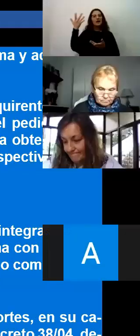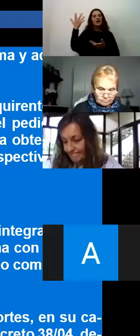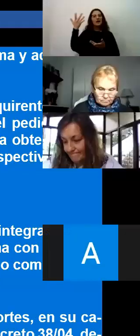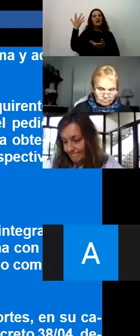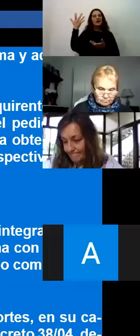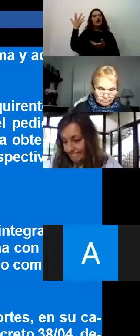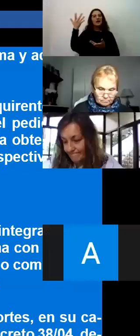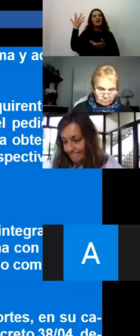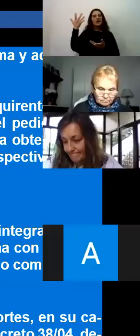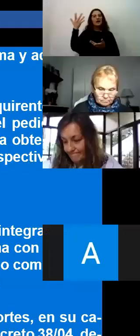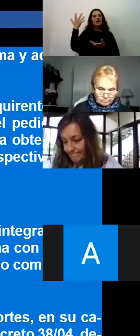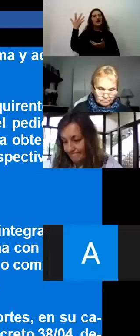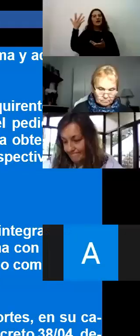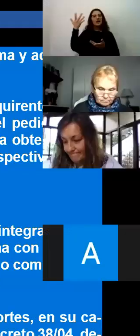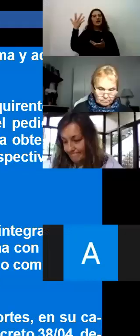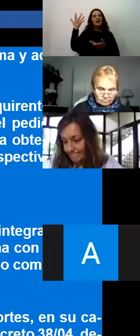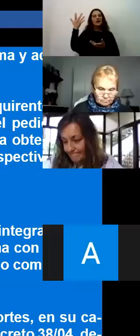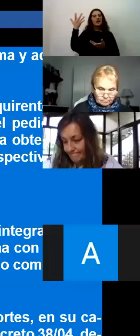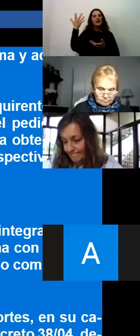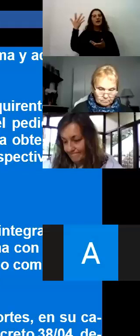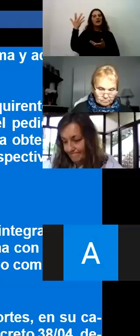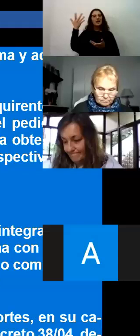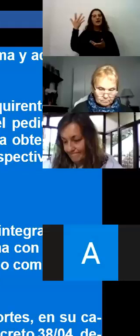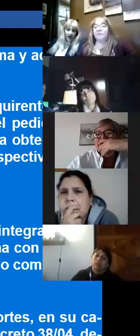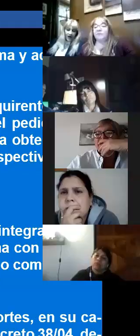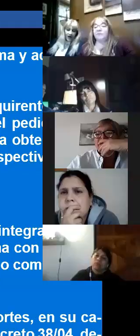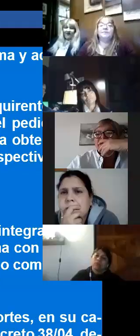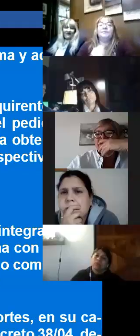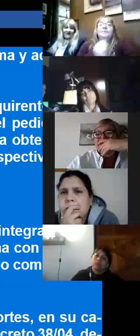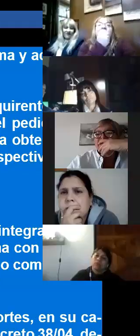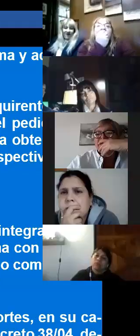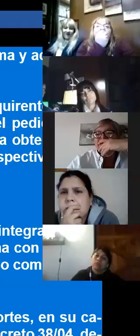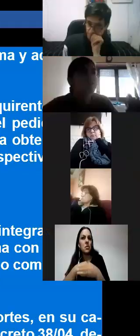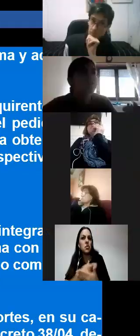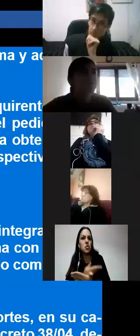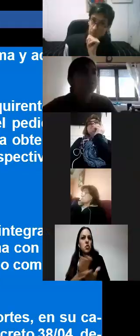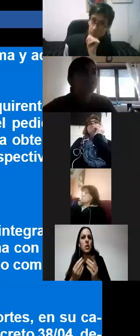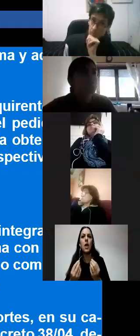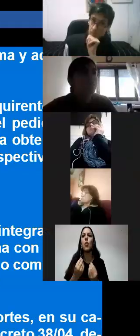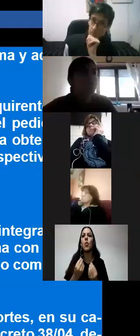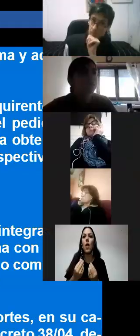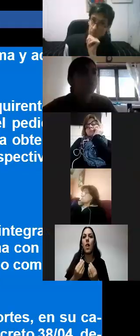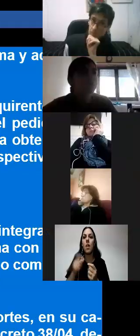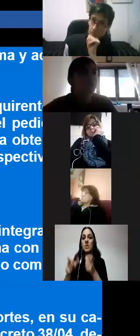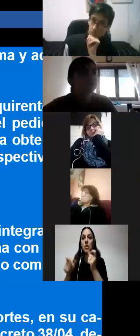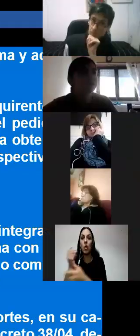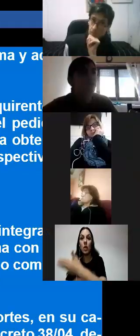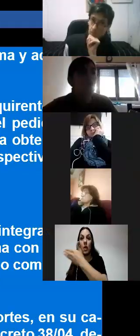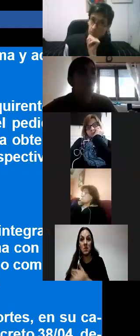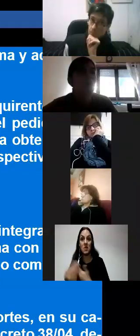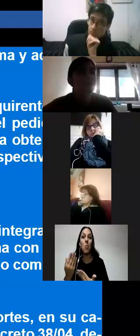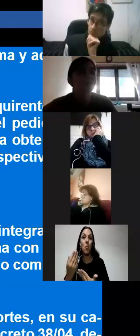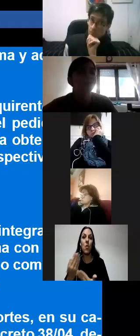que consideran causas de integración social aquellas que permiten a la persona con discapacidad compartir situaciones familiares